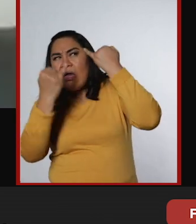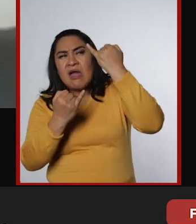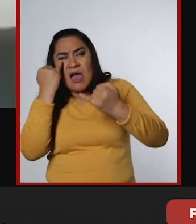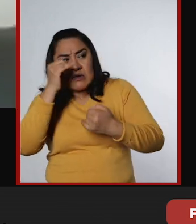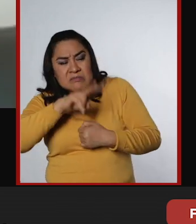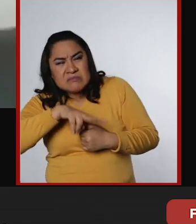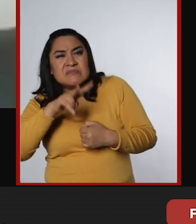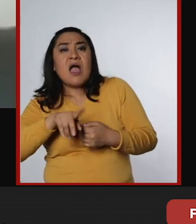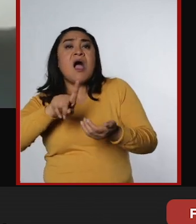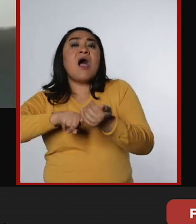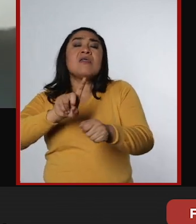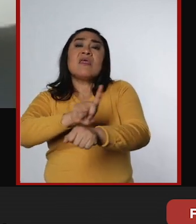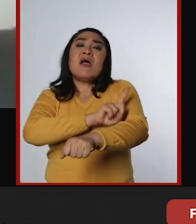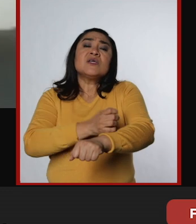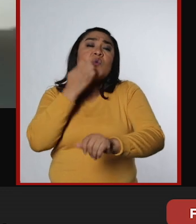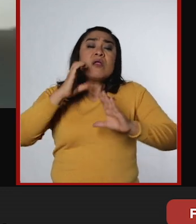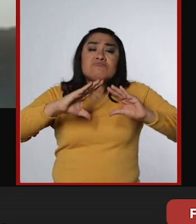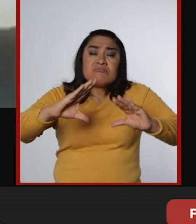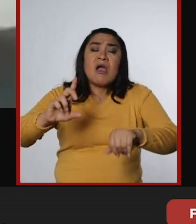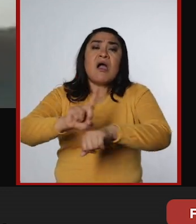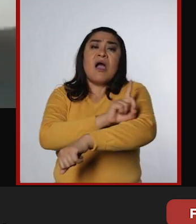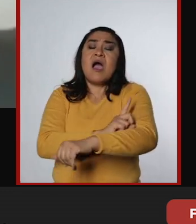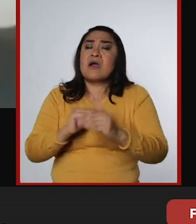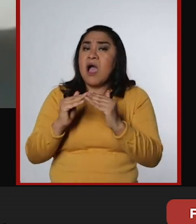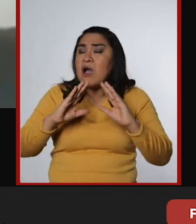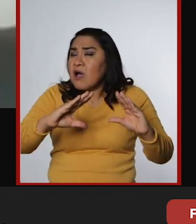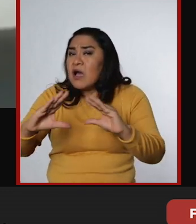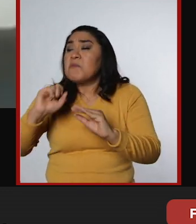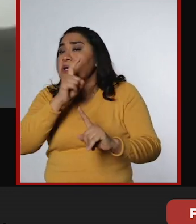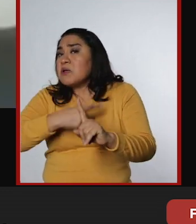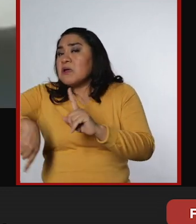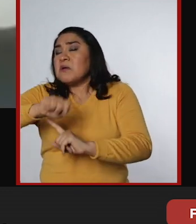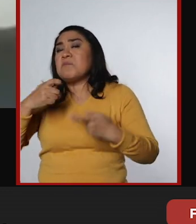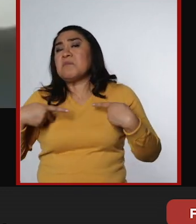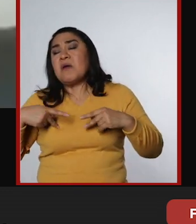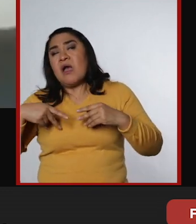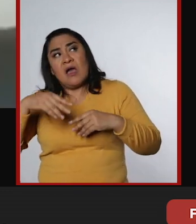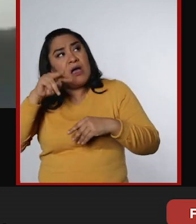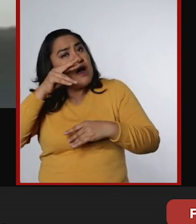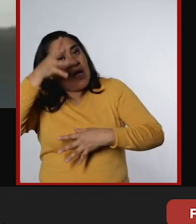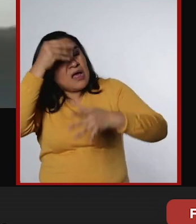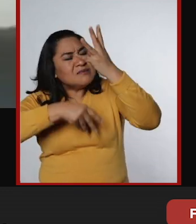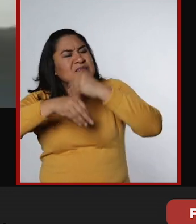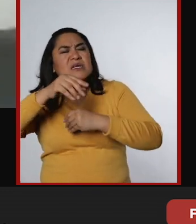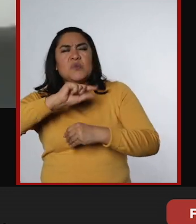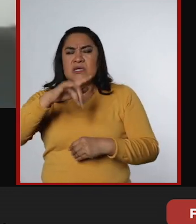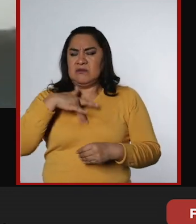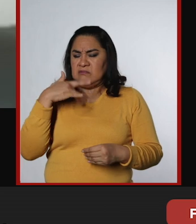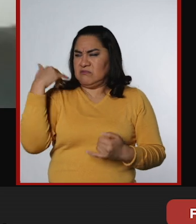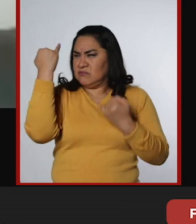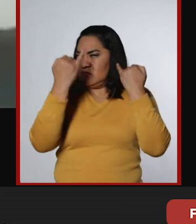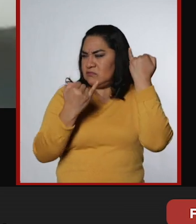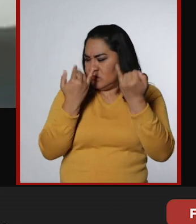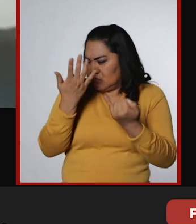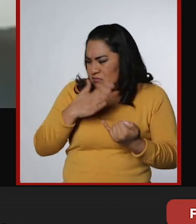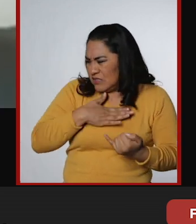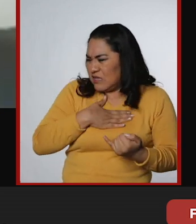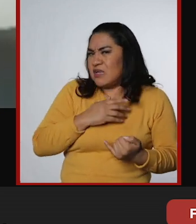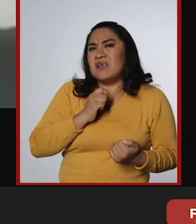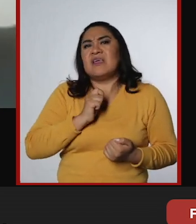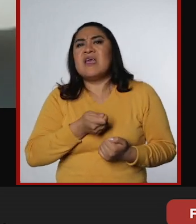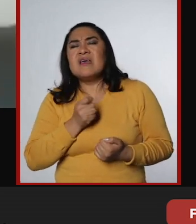han enseñado desde las escuelas, desde las casas, desde la sociedad, y yo creo que nos hace cuestionarnos de quiénes